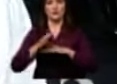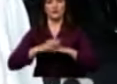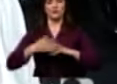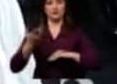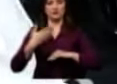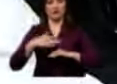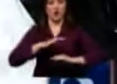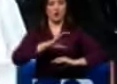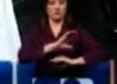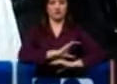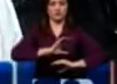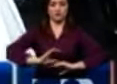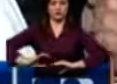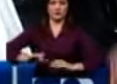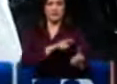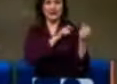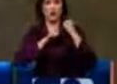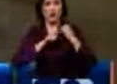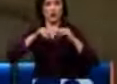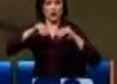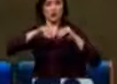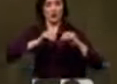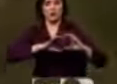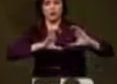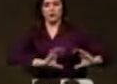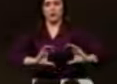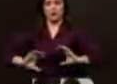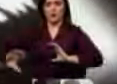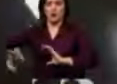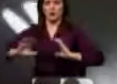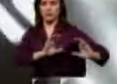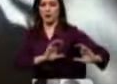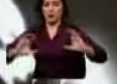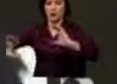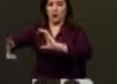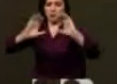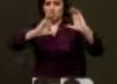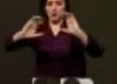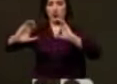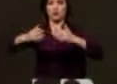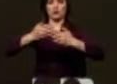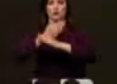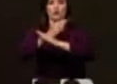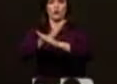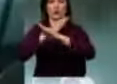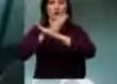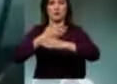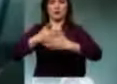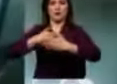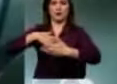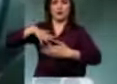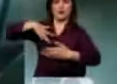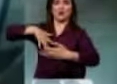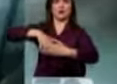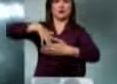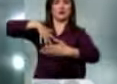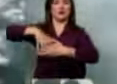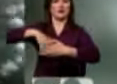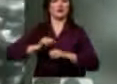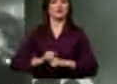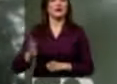a poner unas contrapuertas a la entrada del edificio. Esta no es la primera vez que sucede este problema en el edificio Amazonas. El 22 de